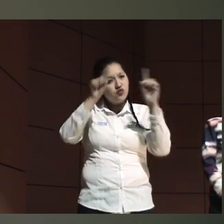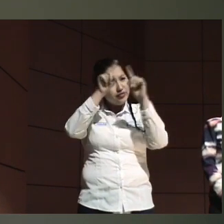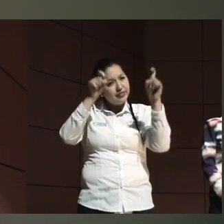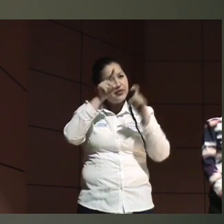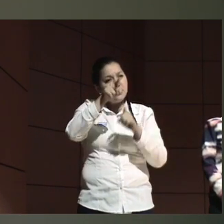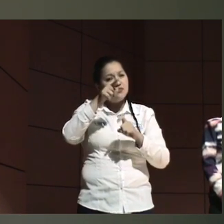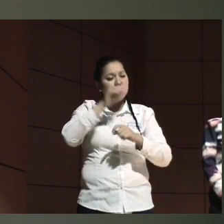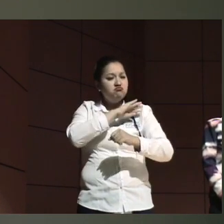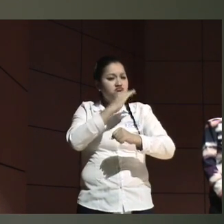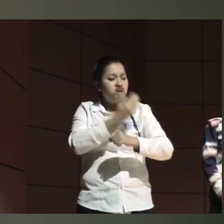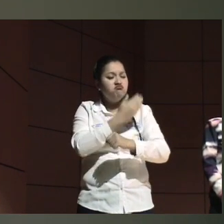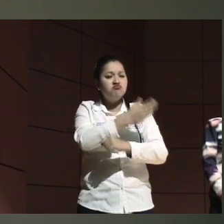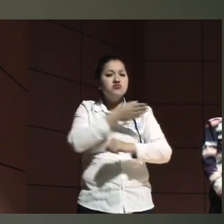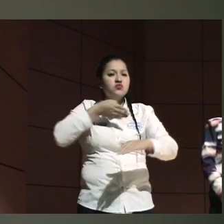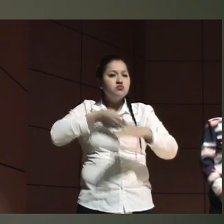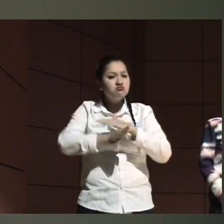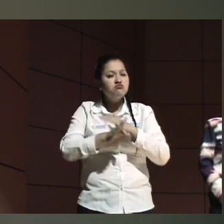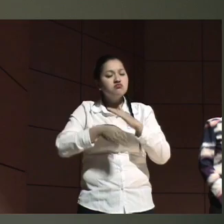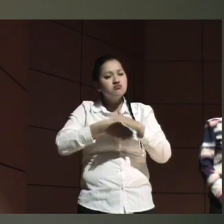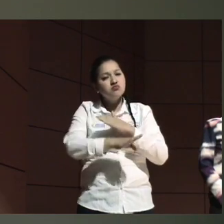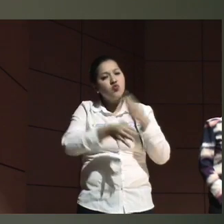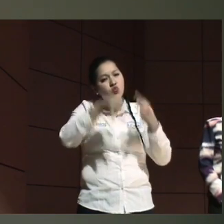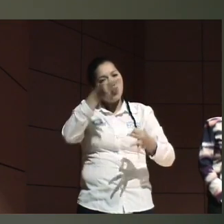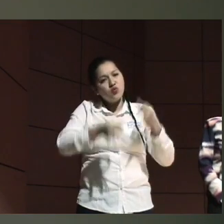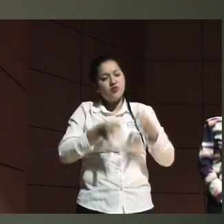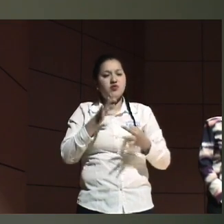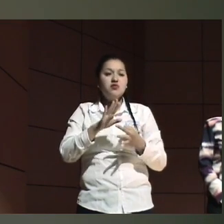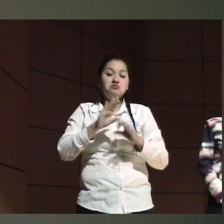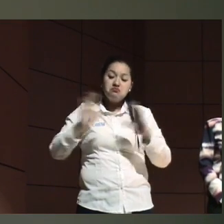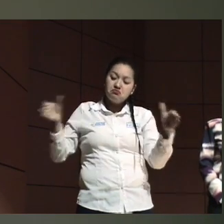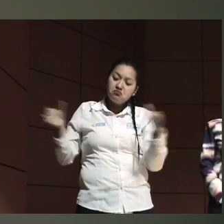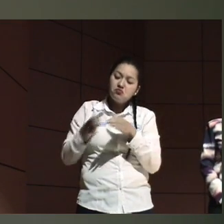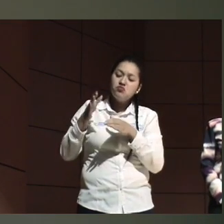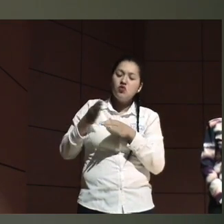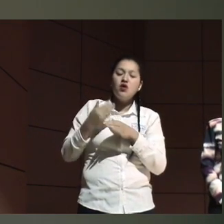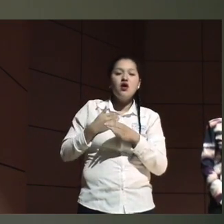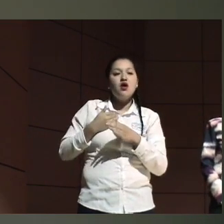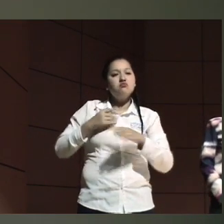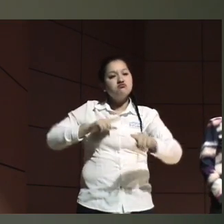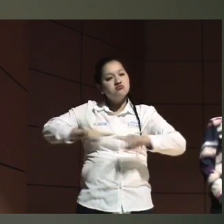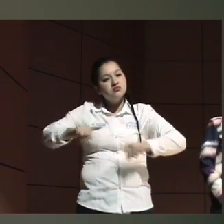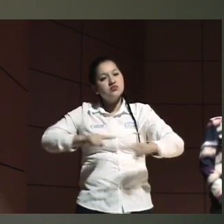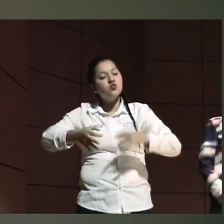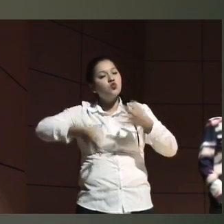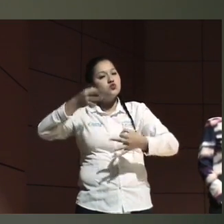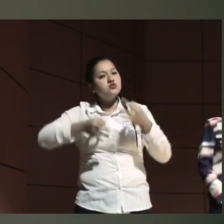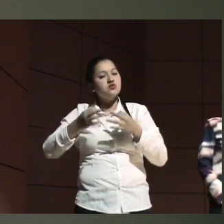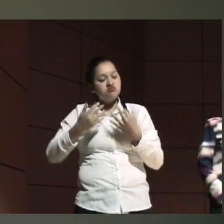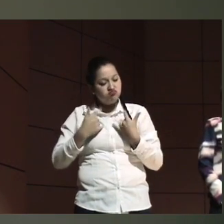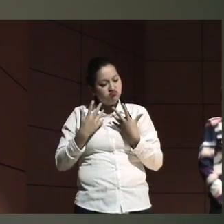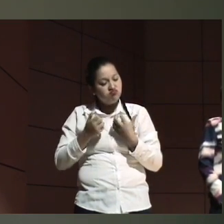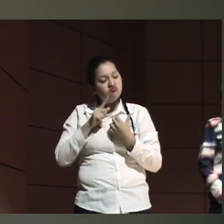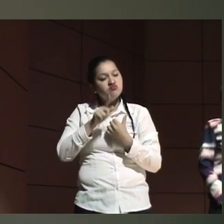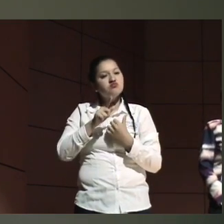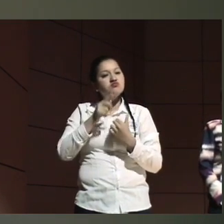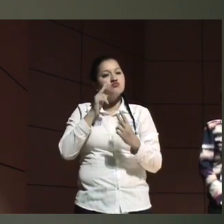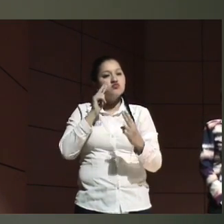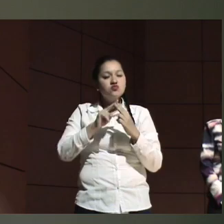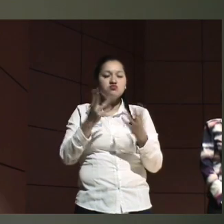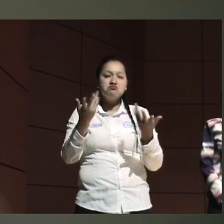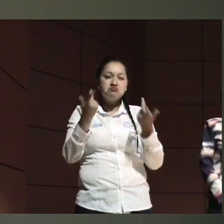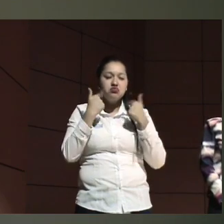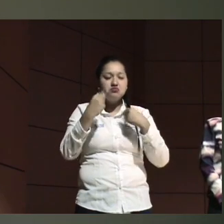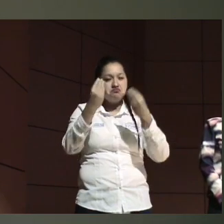profesionales que de una u otra forma nos acercamos a la administración de justicia para conocer las lineamientos nacionales